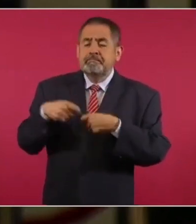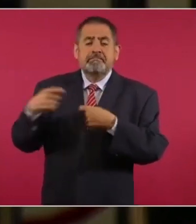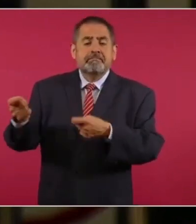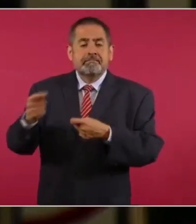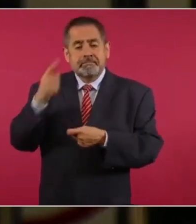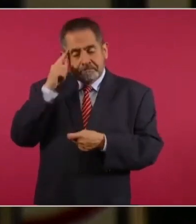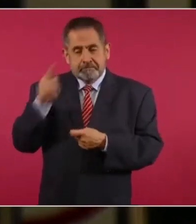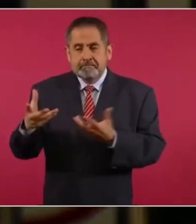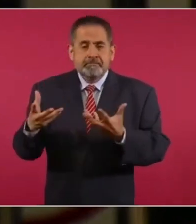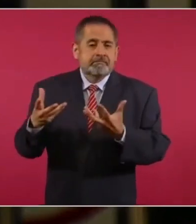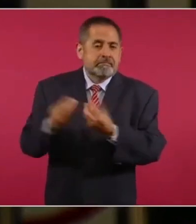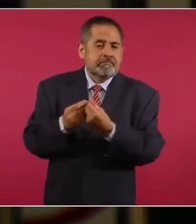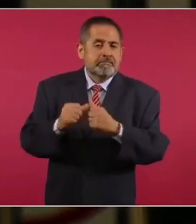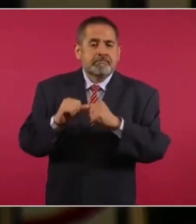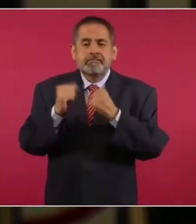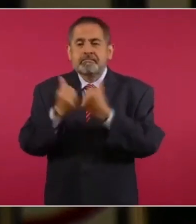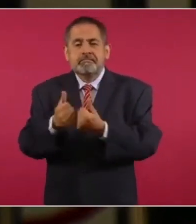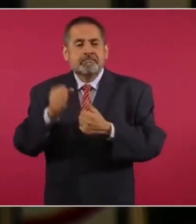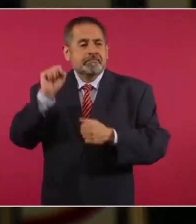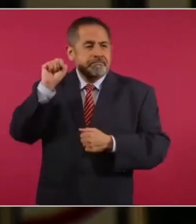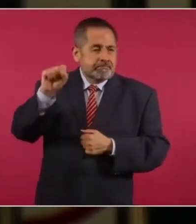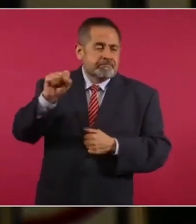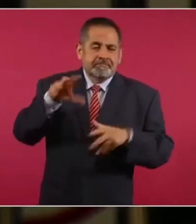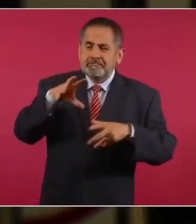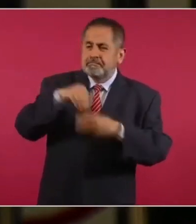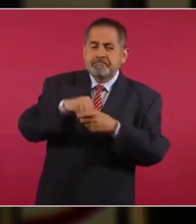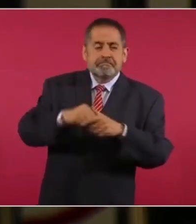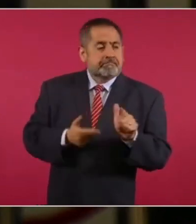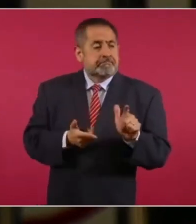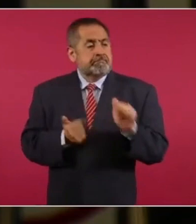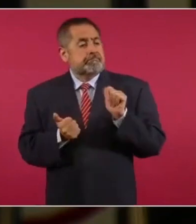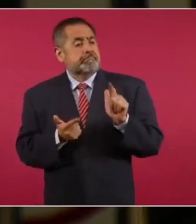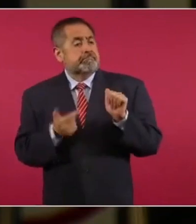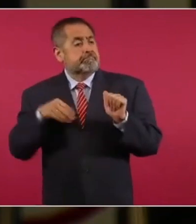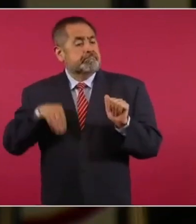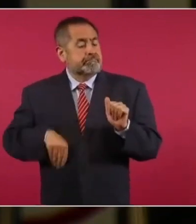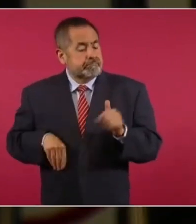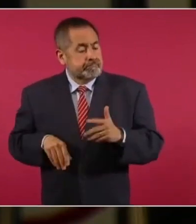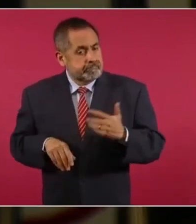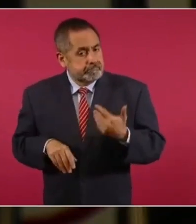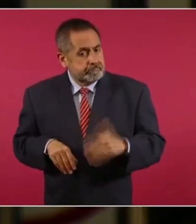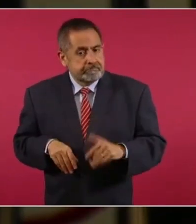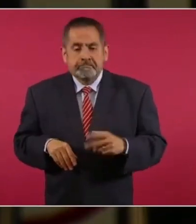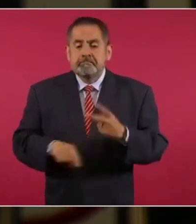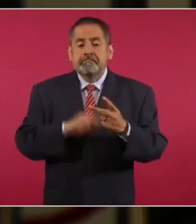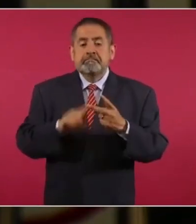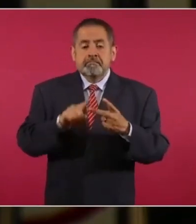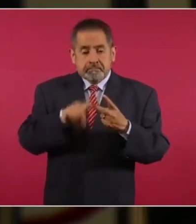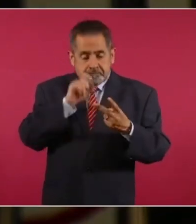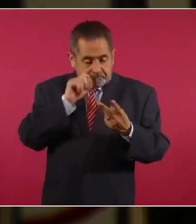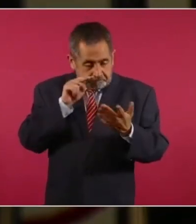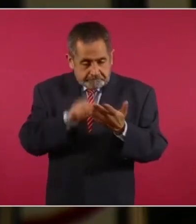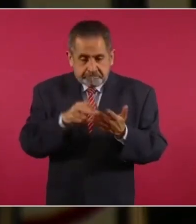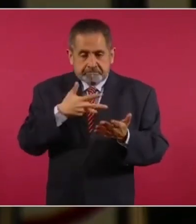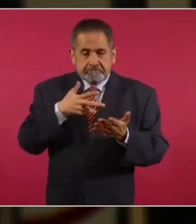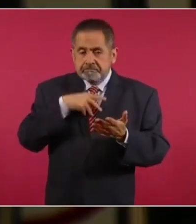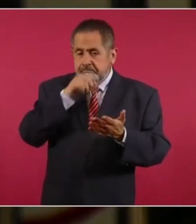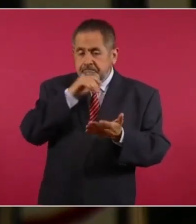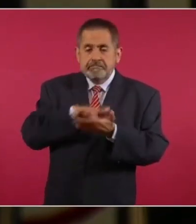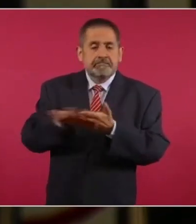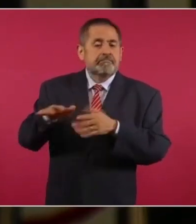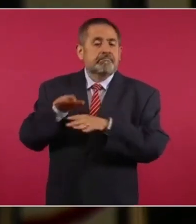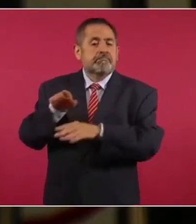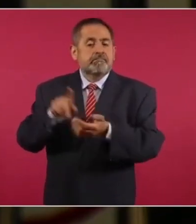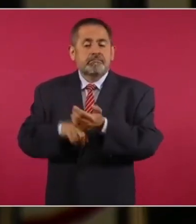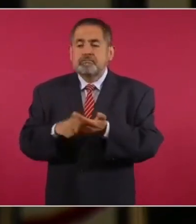de asociaciones civiles y sindicatos. Destaca también otro apoyo más en el rubro